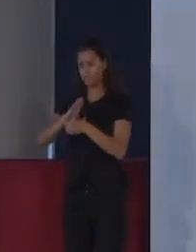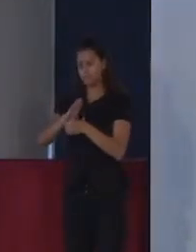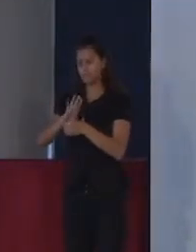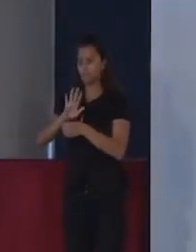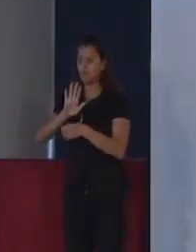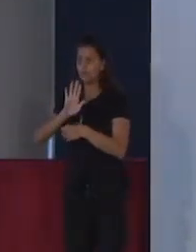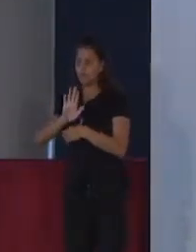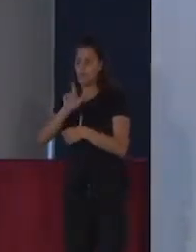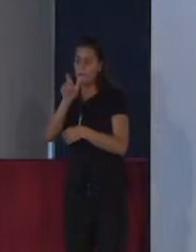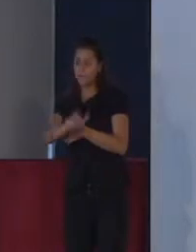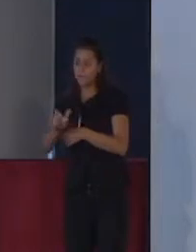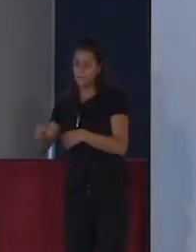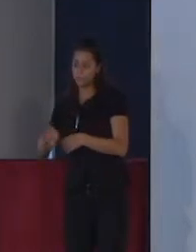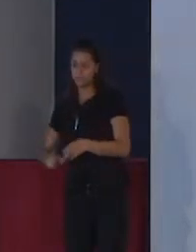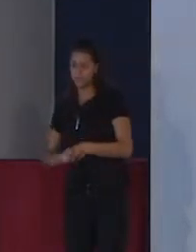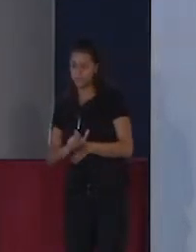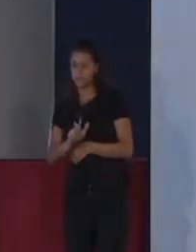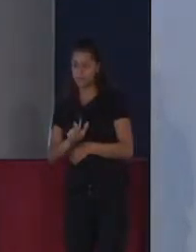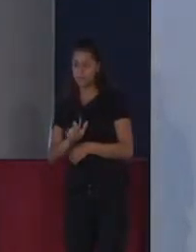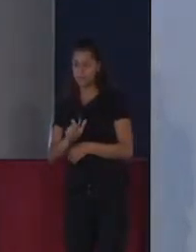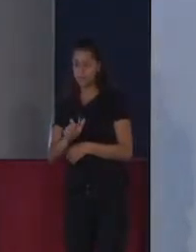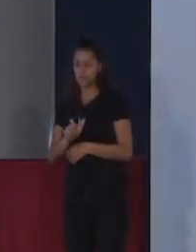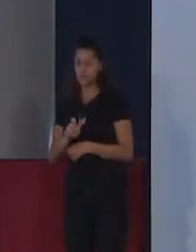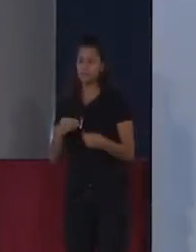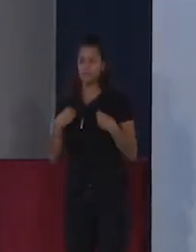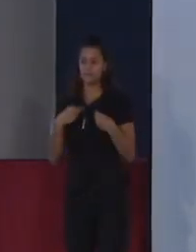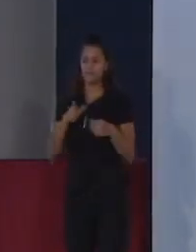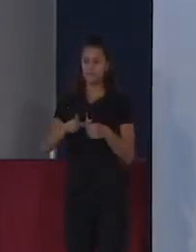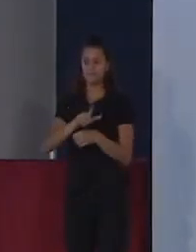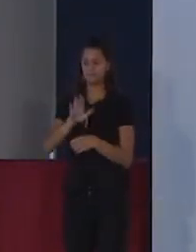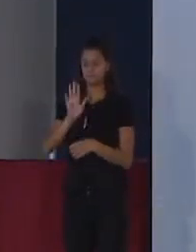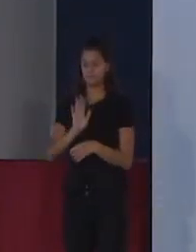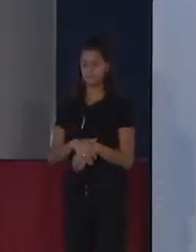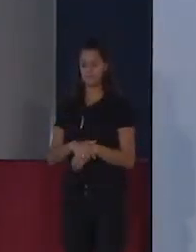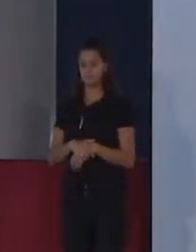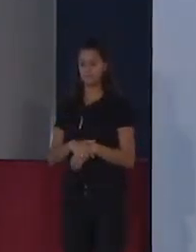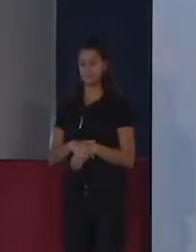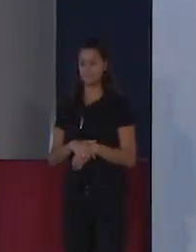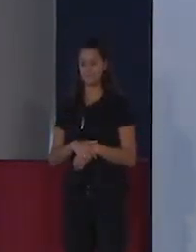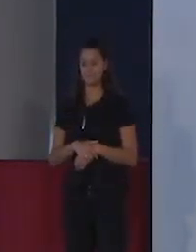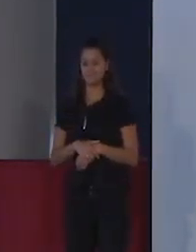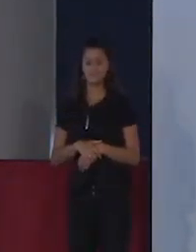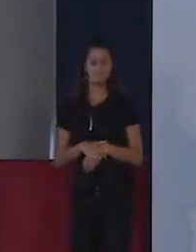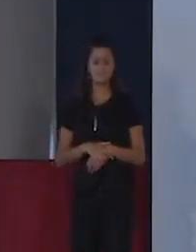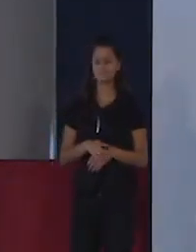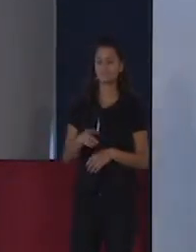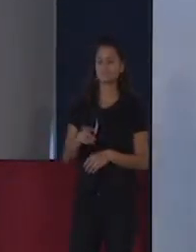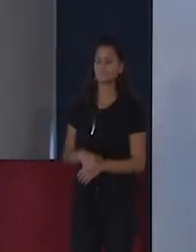que son las personas que viven en cada una de las localidades.